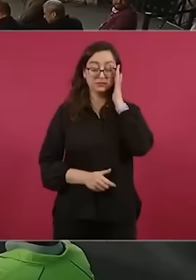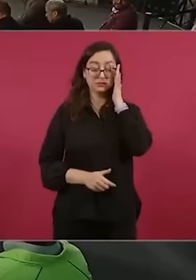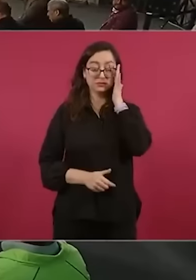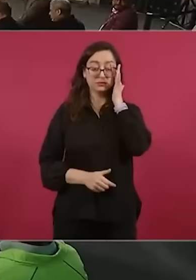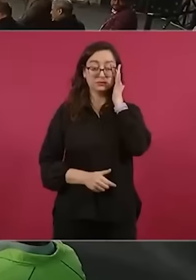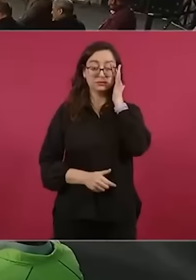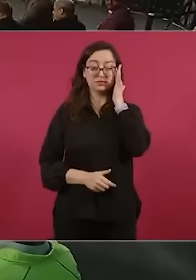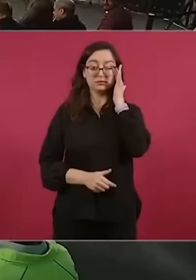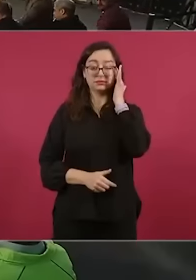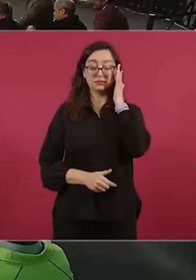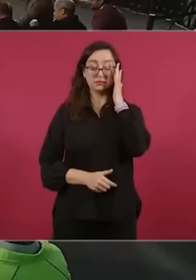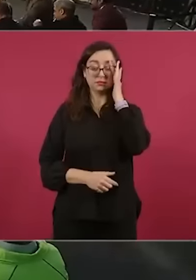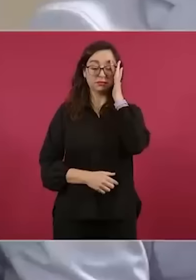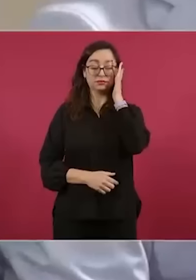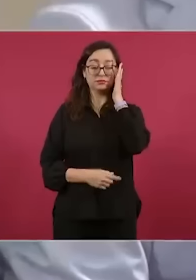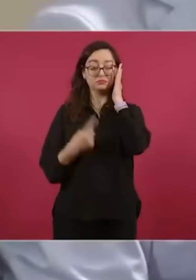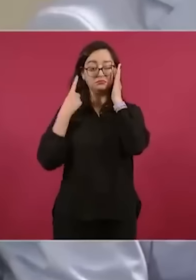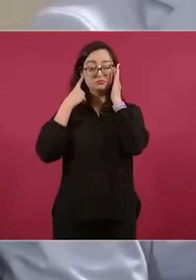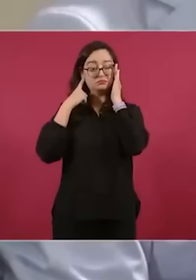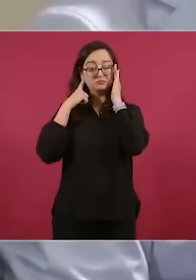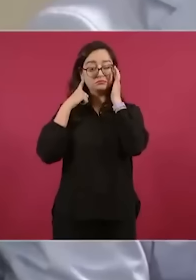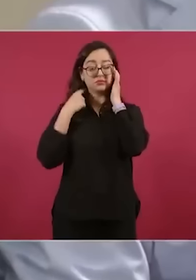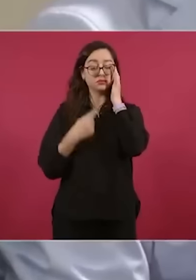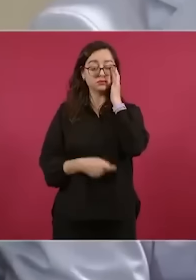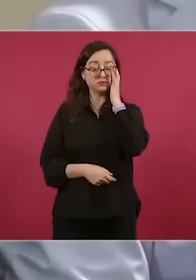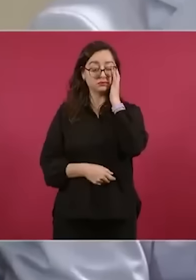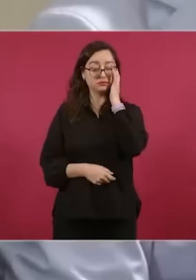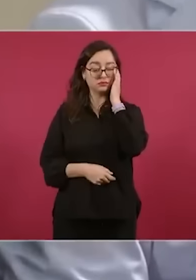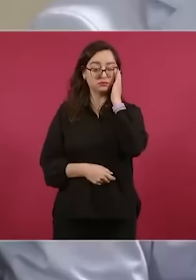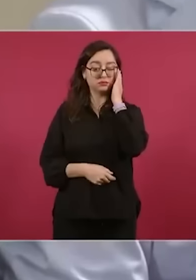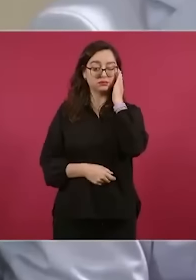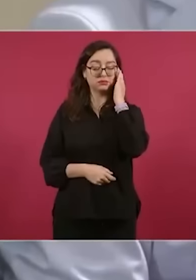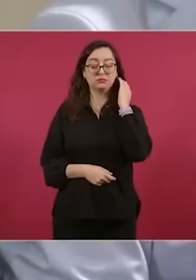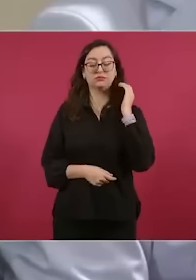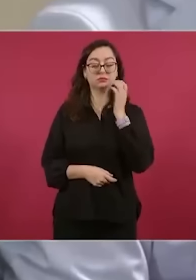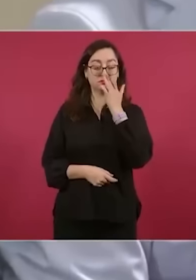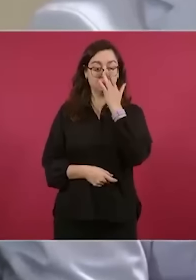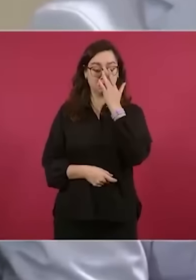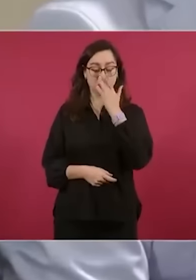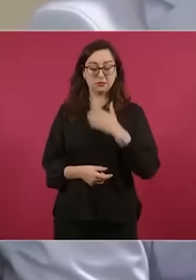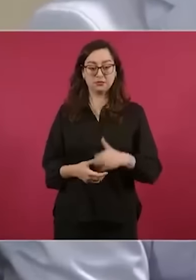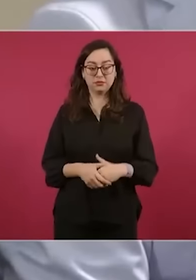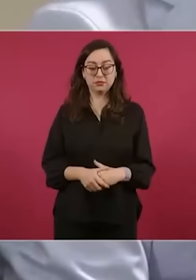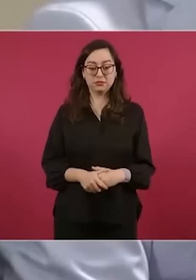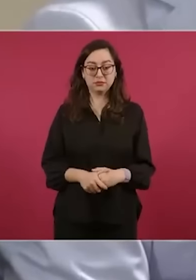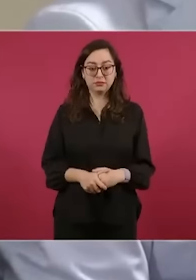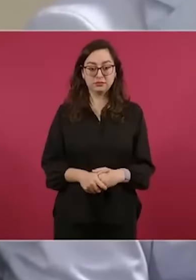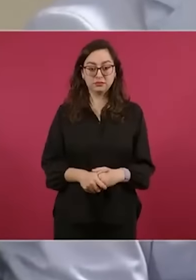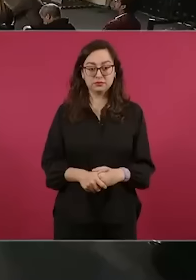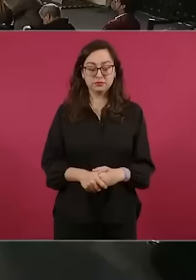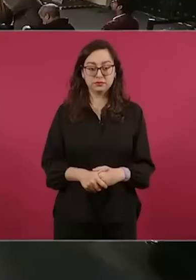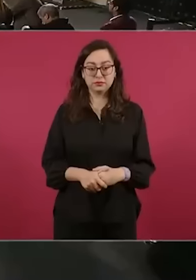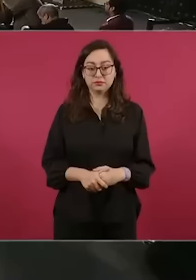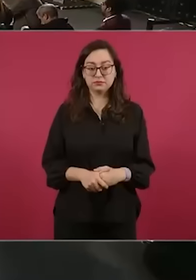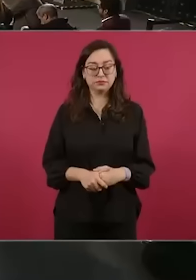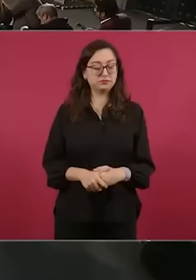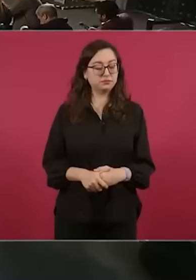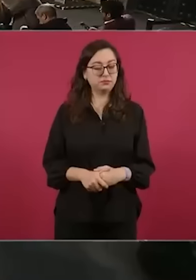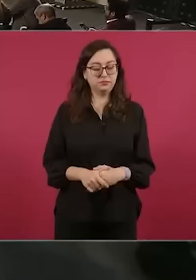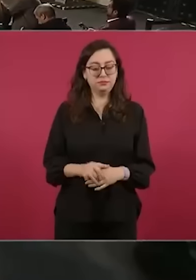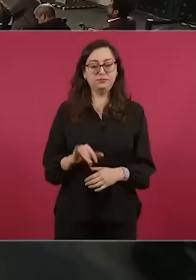Espía en el que hace un recuento de cómo es que se ha solicitado por transparente. Sí, pero